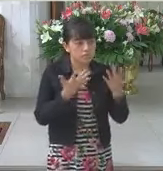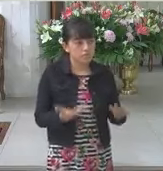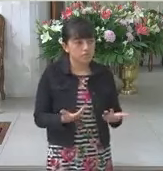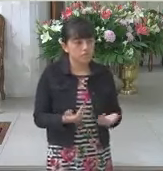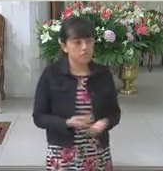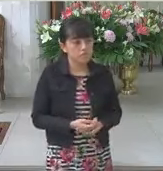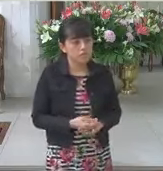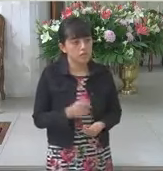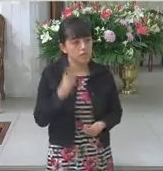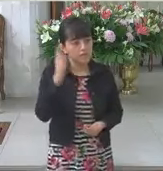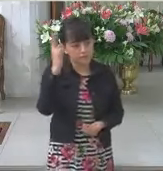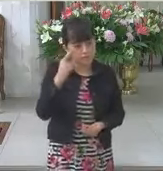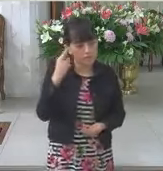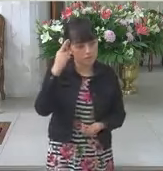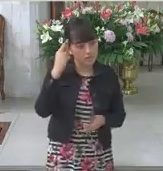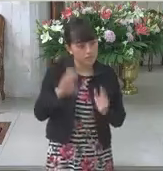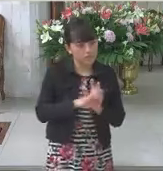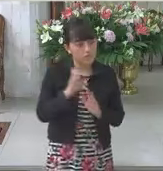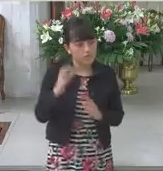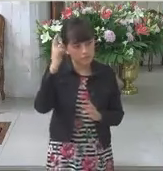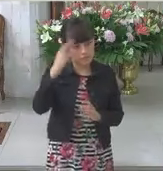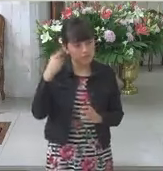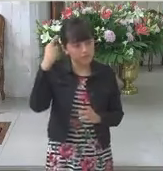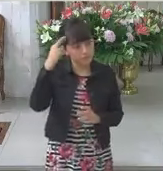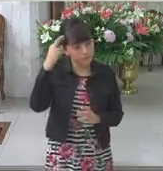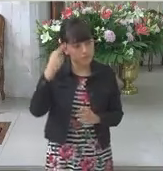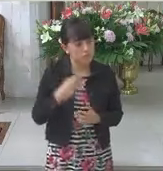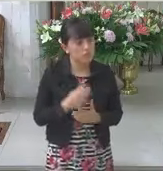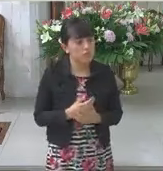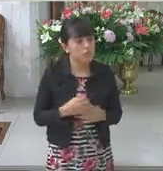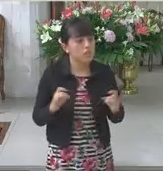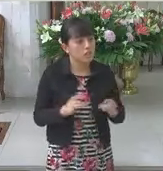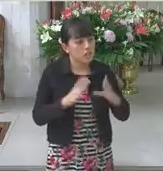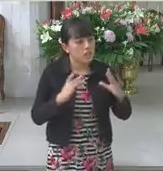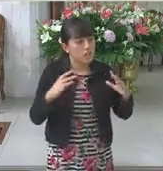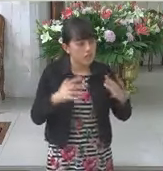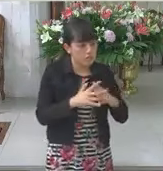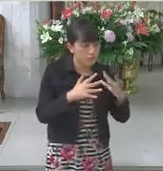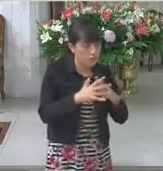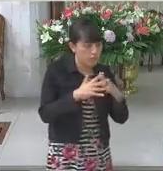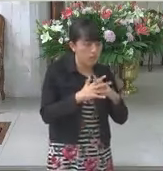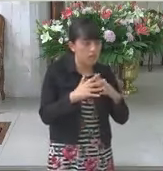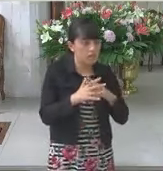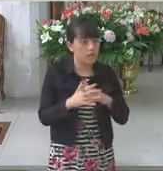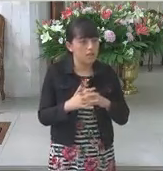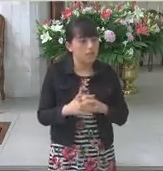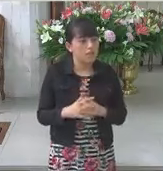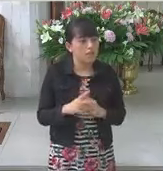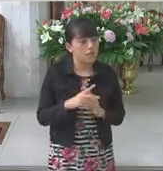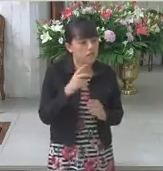tiempo cuando los reyes iban a la guerra un rey decide ir a la